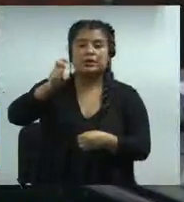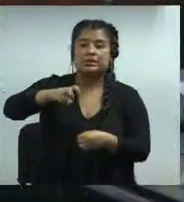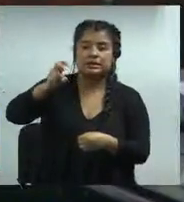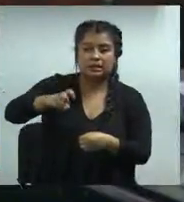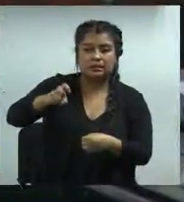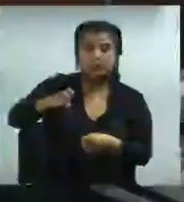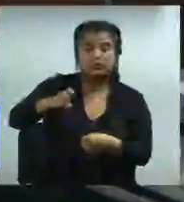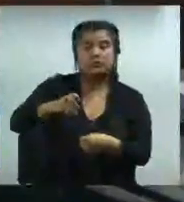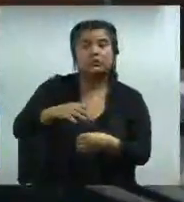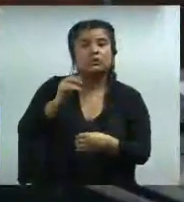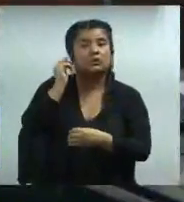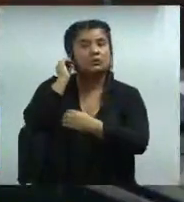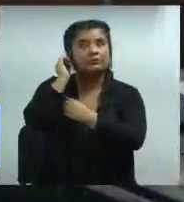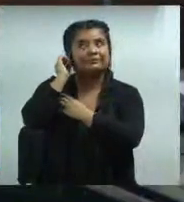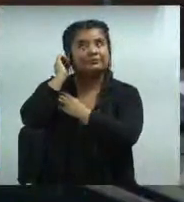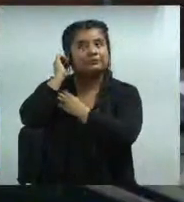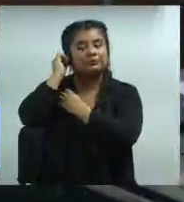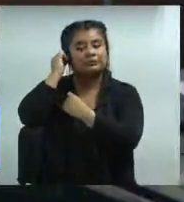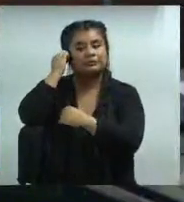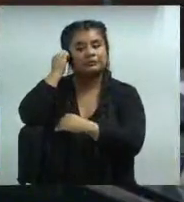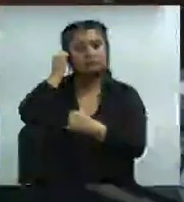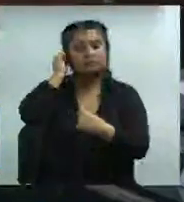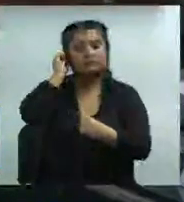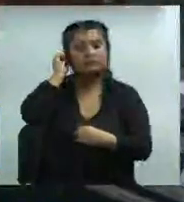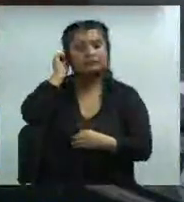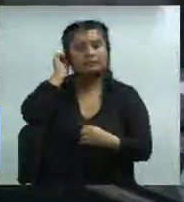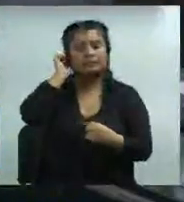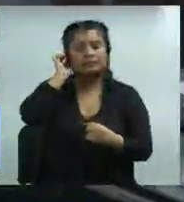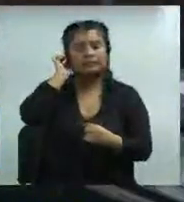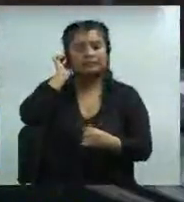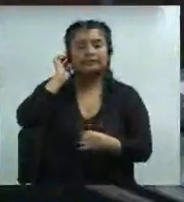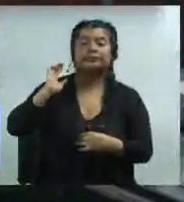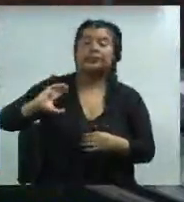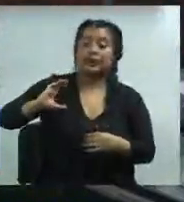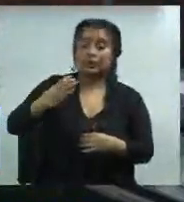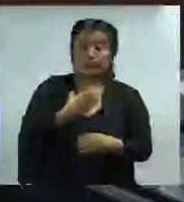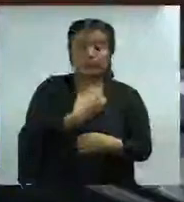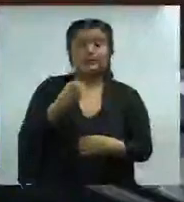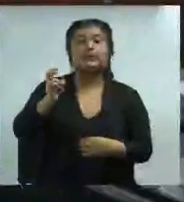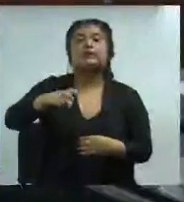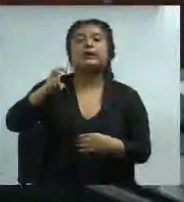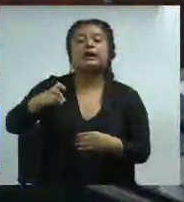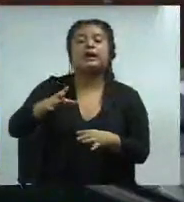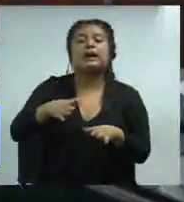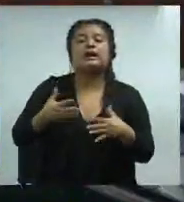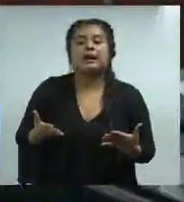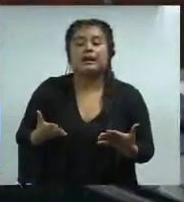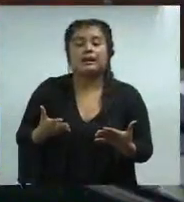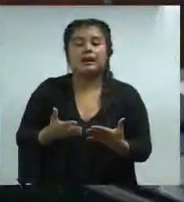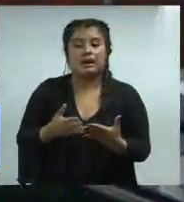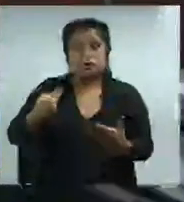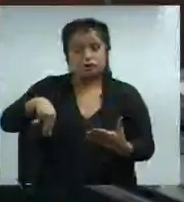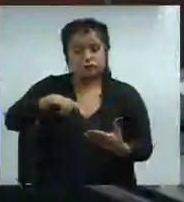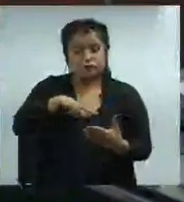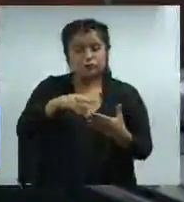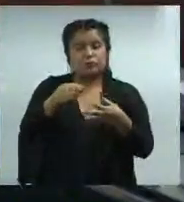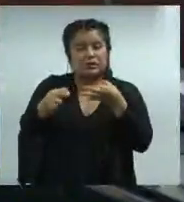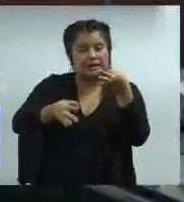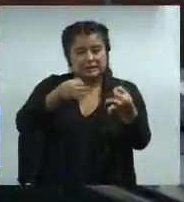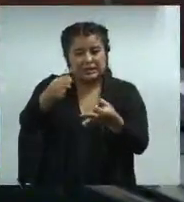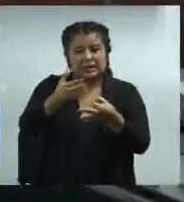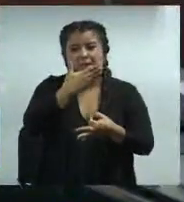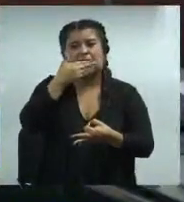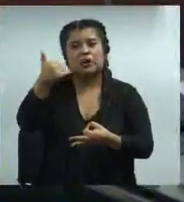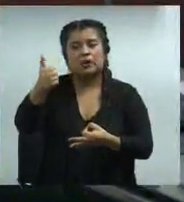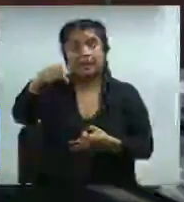necesidad de que el organismo ejecutivo tome las medidas idóneas y necesarias para que permita abordar esta